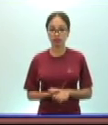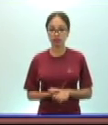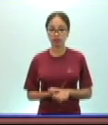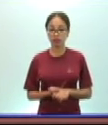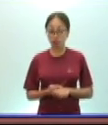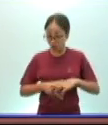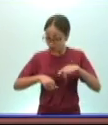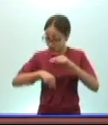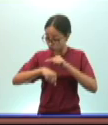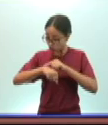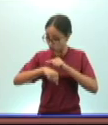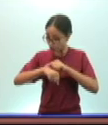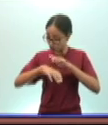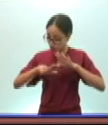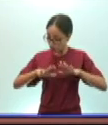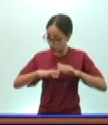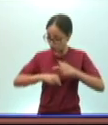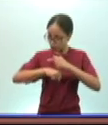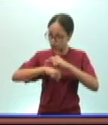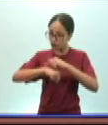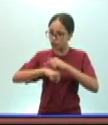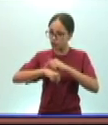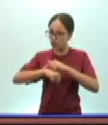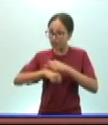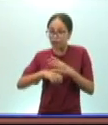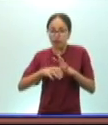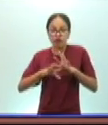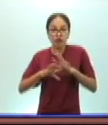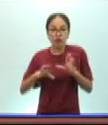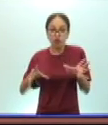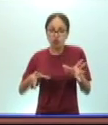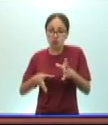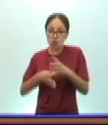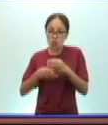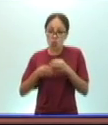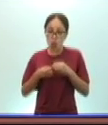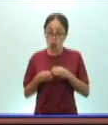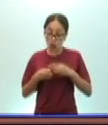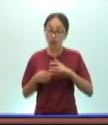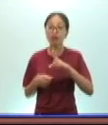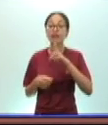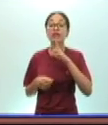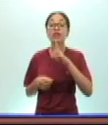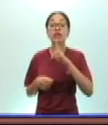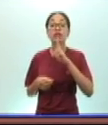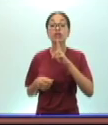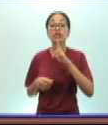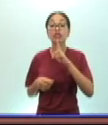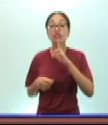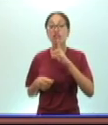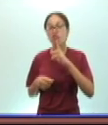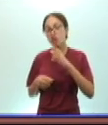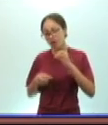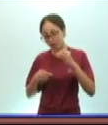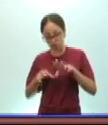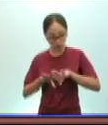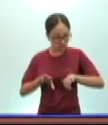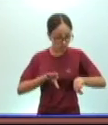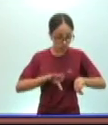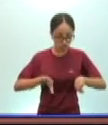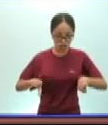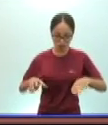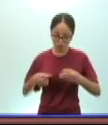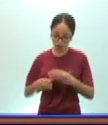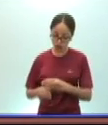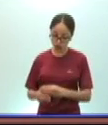Y esperamos unos segundos hasta que todo el líquido, en este caso el agua que formaba parte de la mezcla, se separe